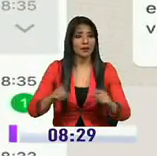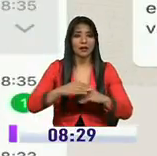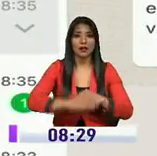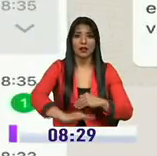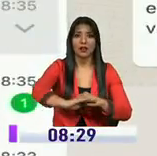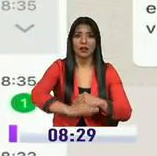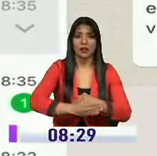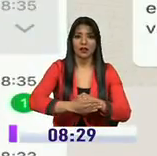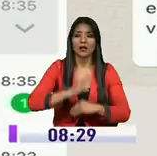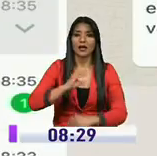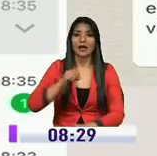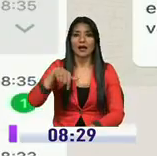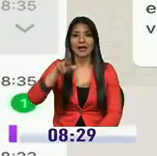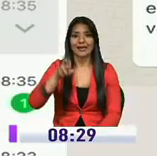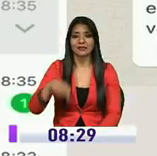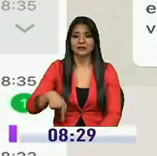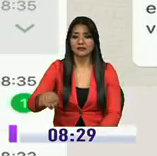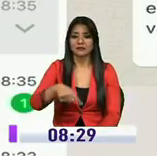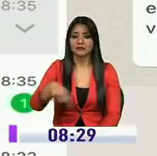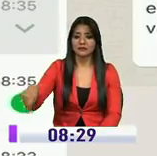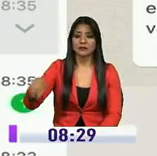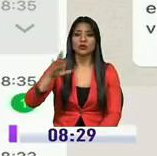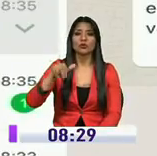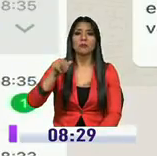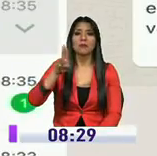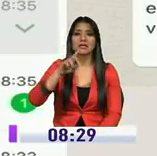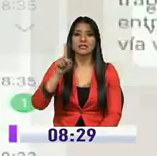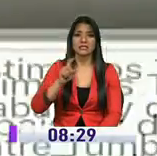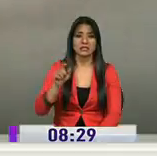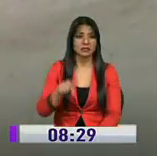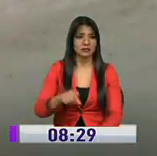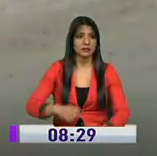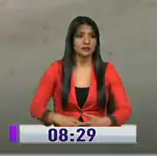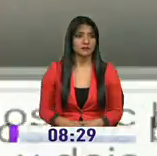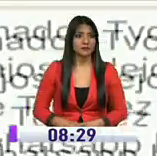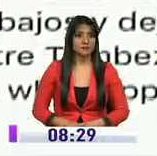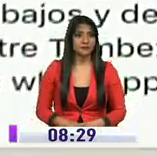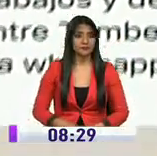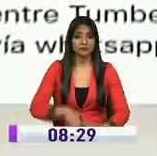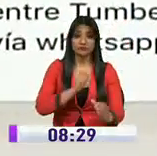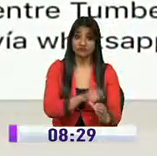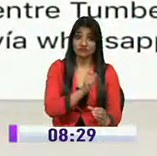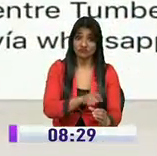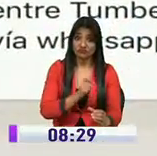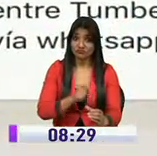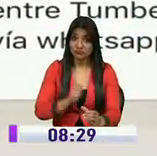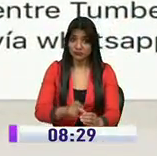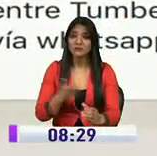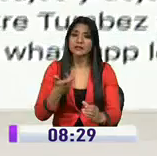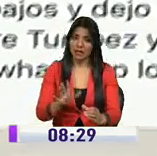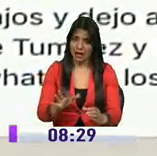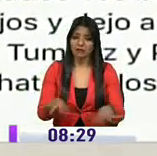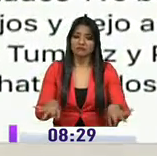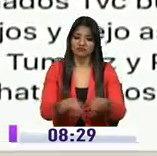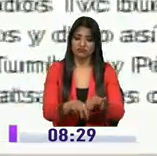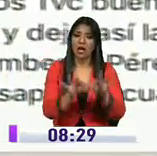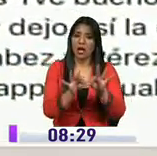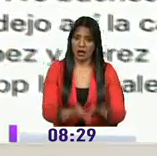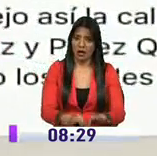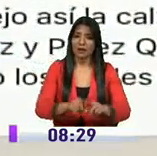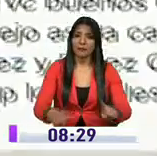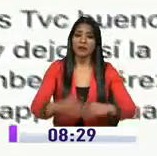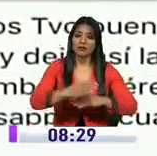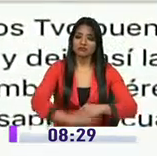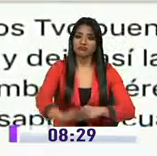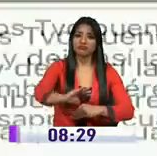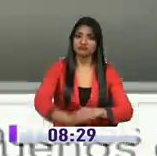de Caracas y Tumbes, entre Tumbes y Pérez Quiñones. Así, miren, se comunicó el particular vía WhatsApp, lo cual manifiesta que es